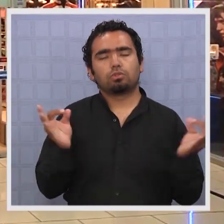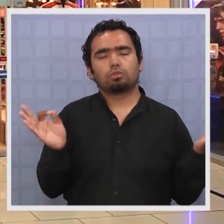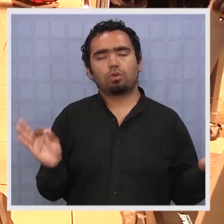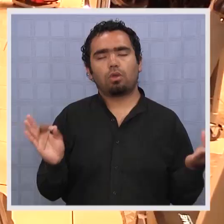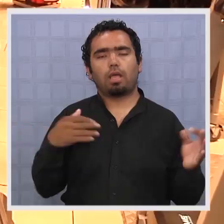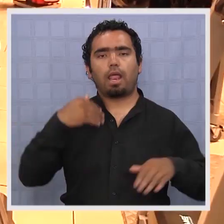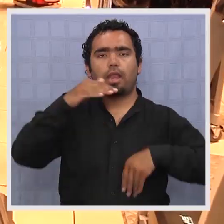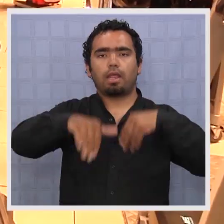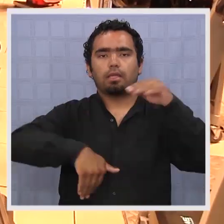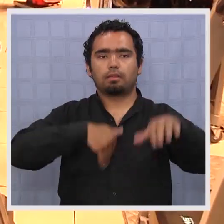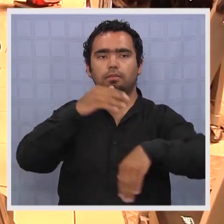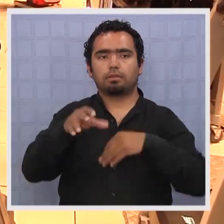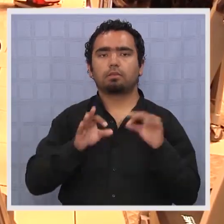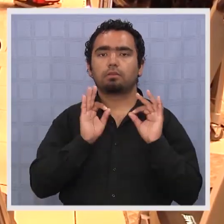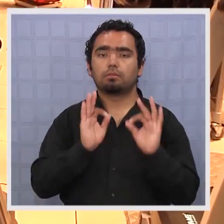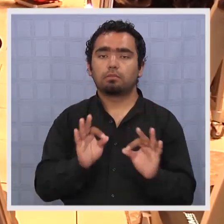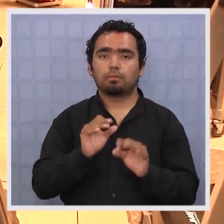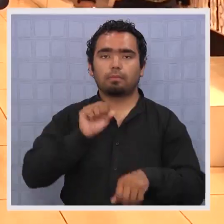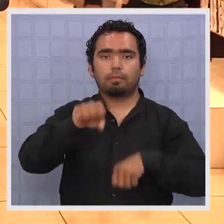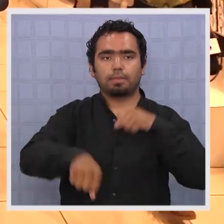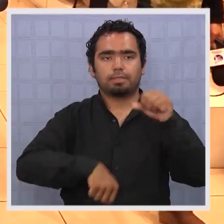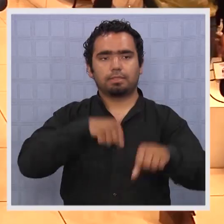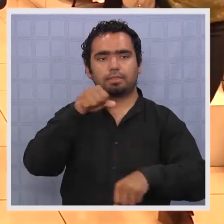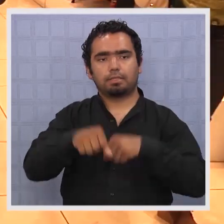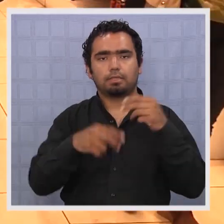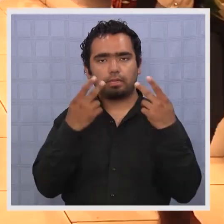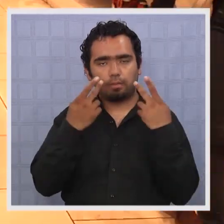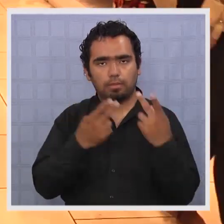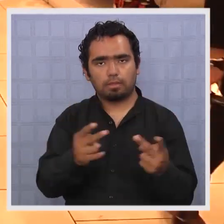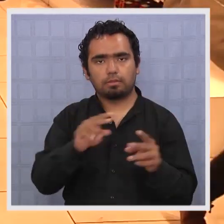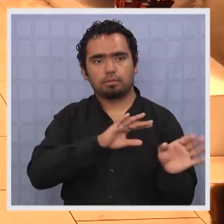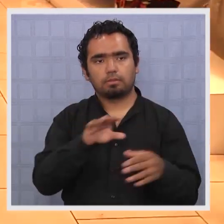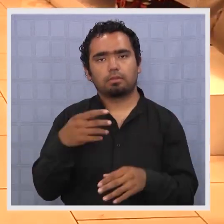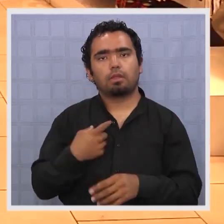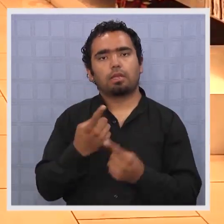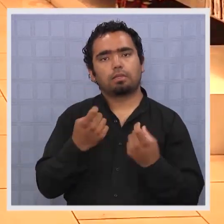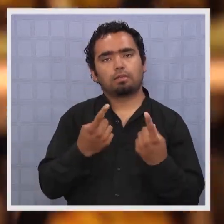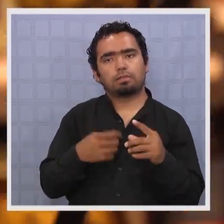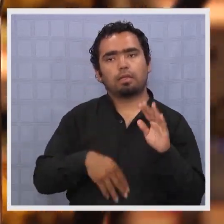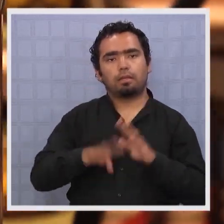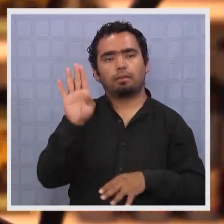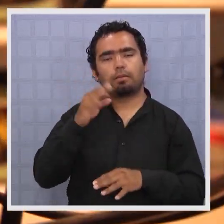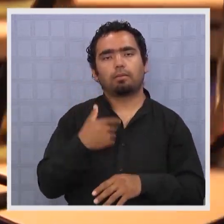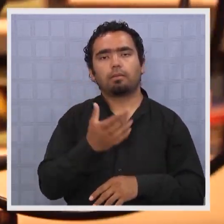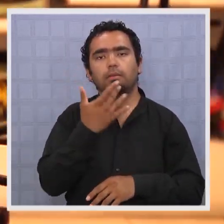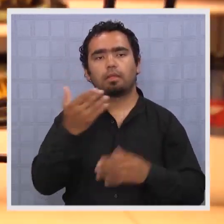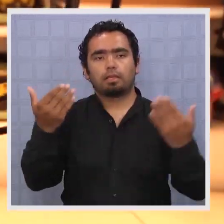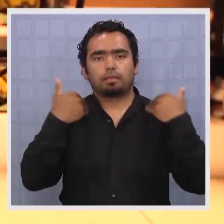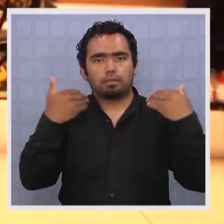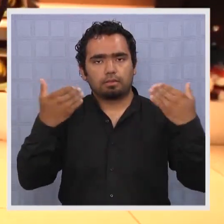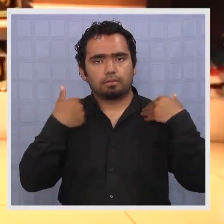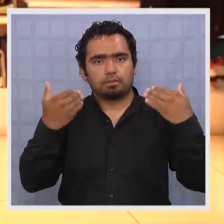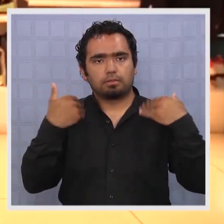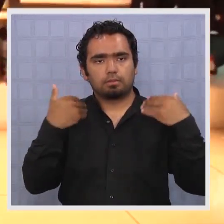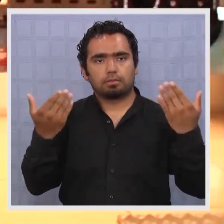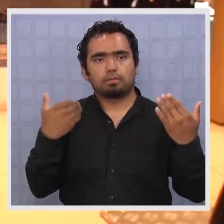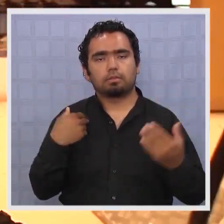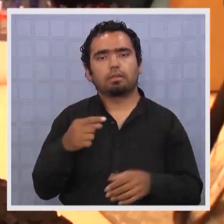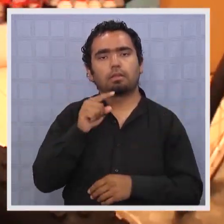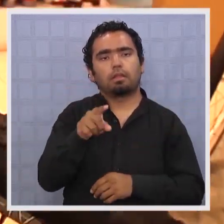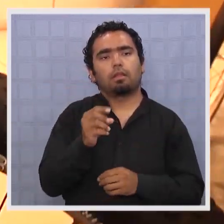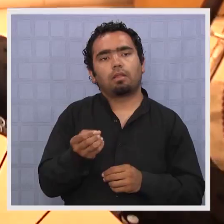Y por supuesto bicicletas de paseo son lo más solicitado sobre todo para quienes deciden ejercitarse aprovechando la linda